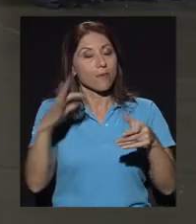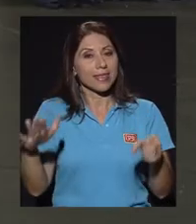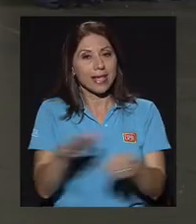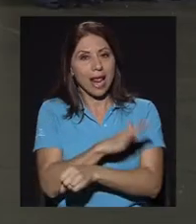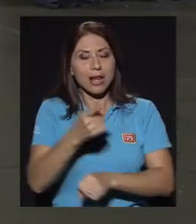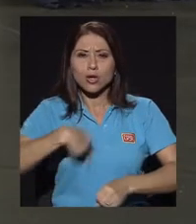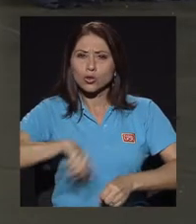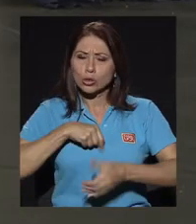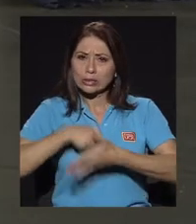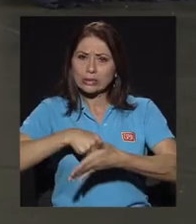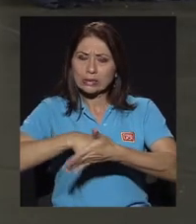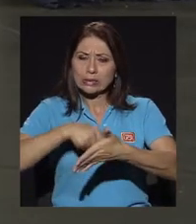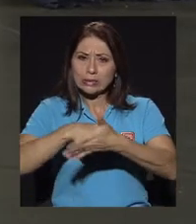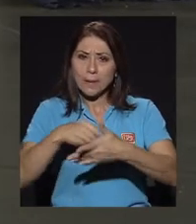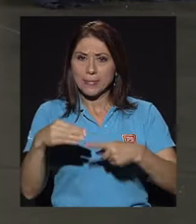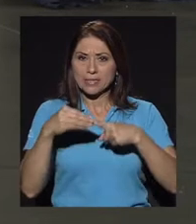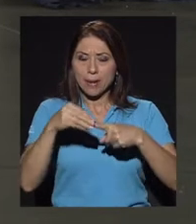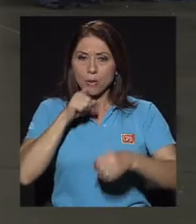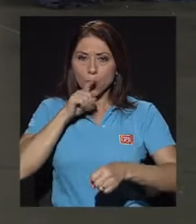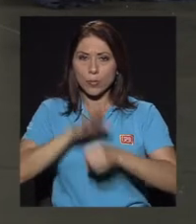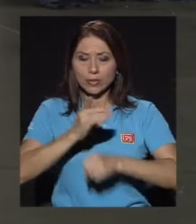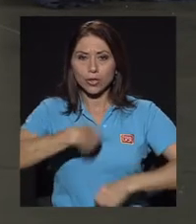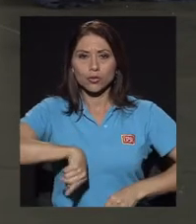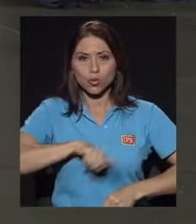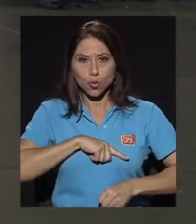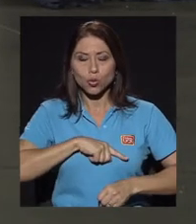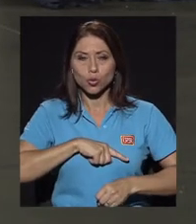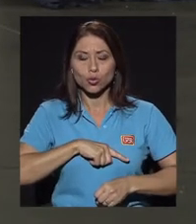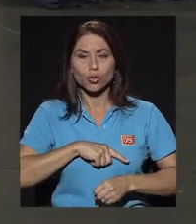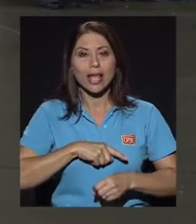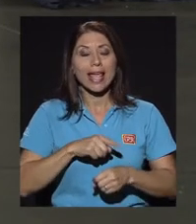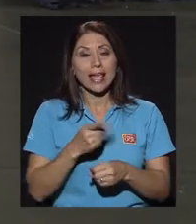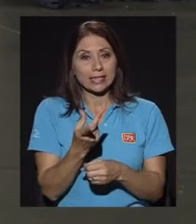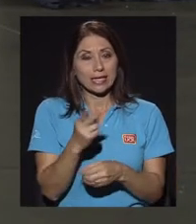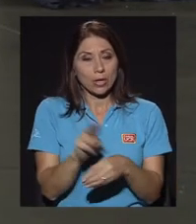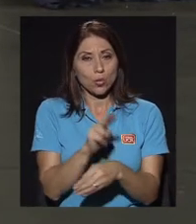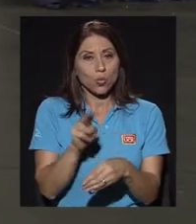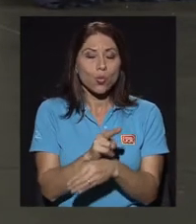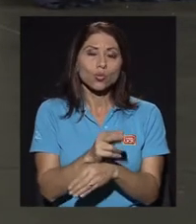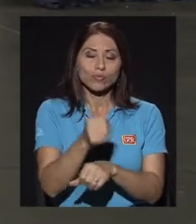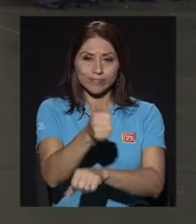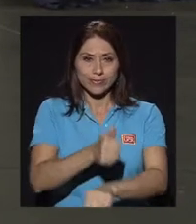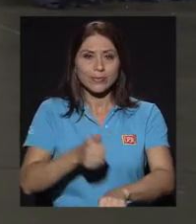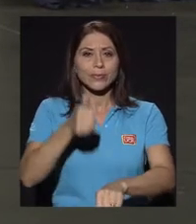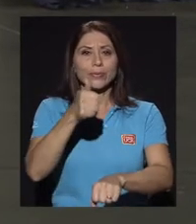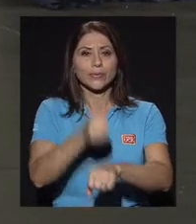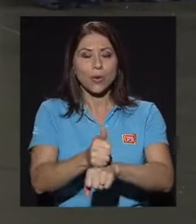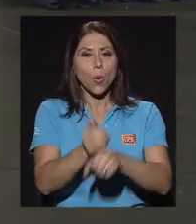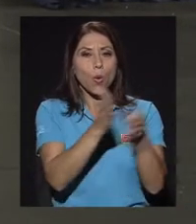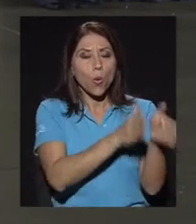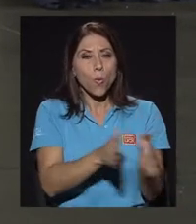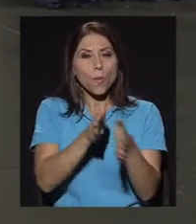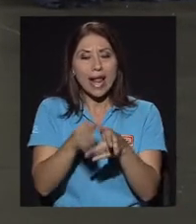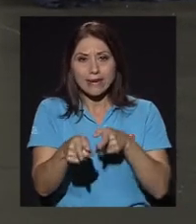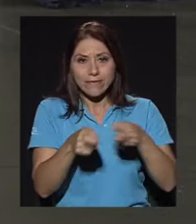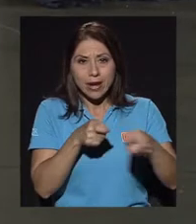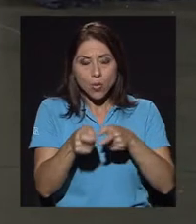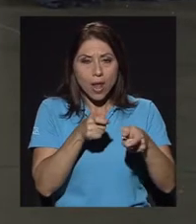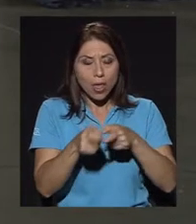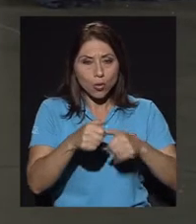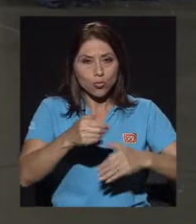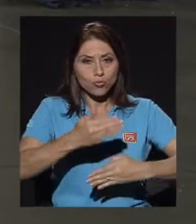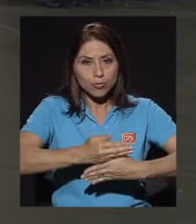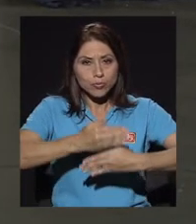bastante, y es uno de los principales compromisos de nosotros, la ejecución y la implementación de un plan regulador en la